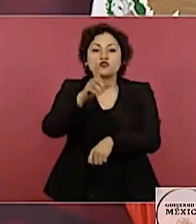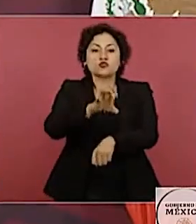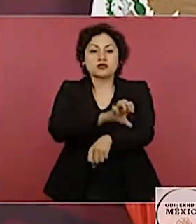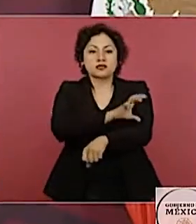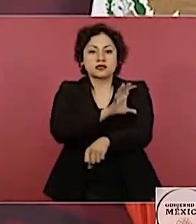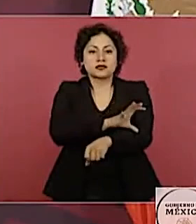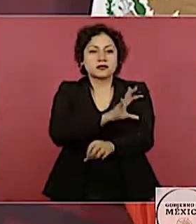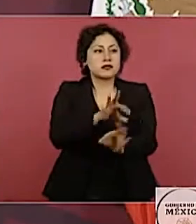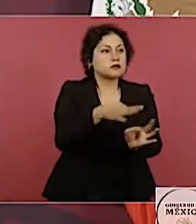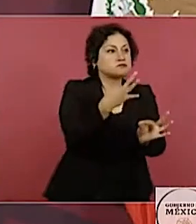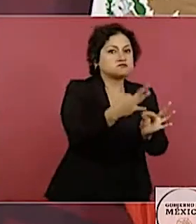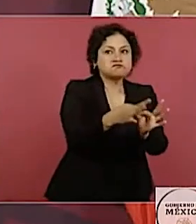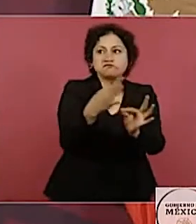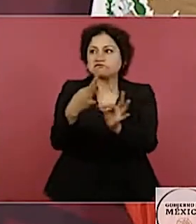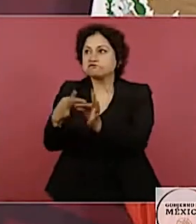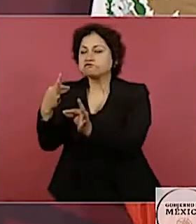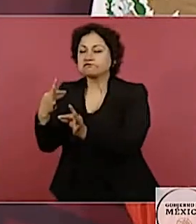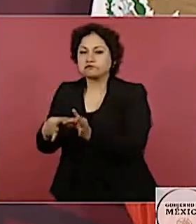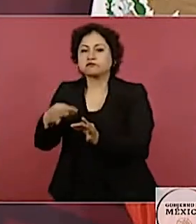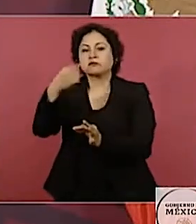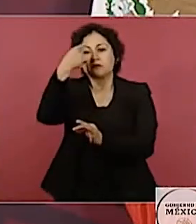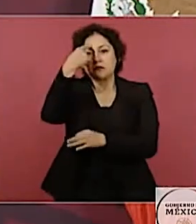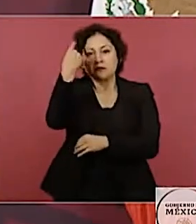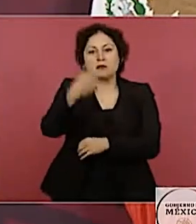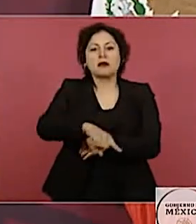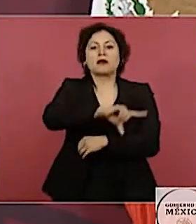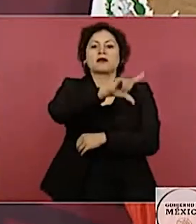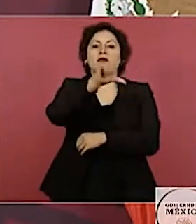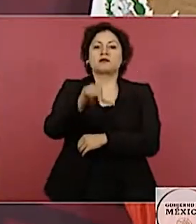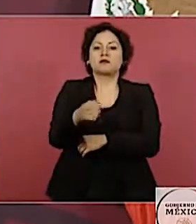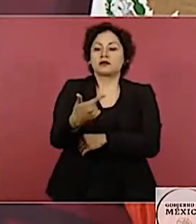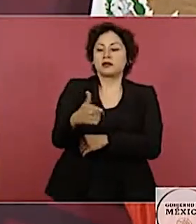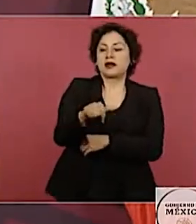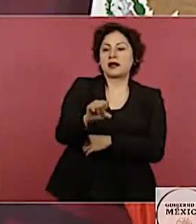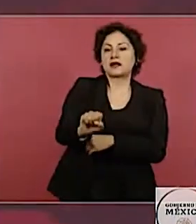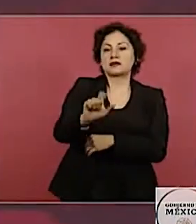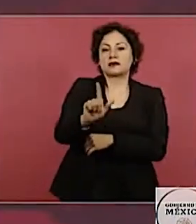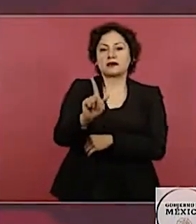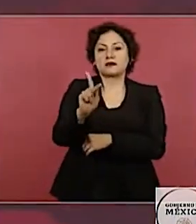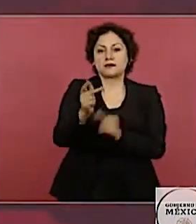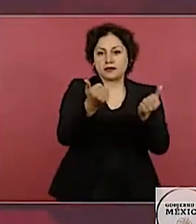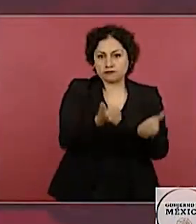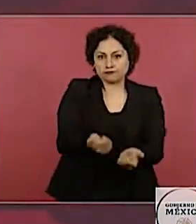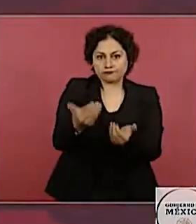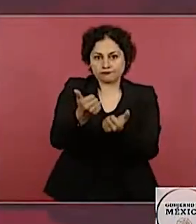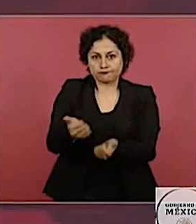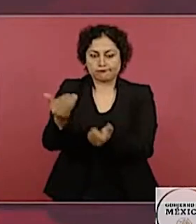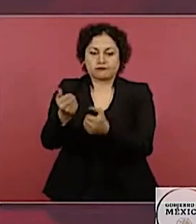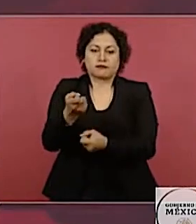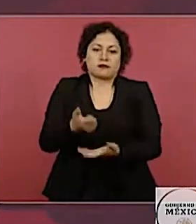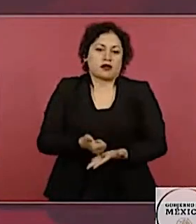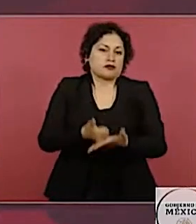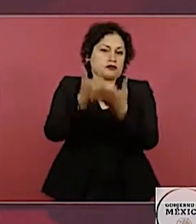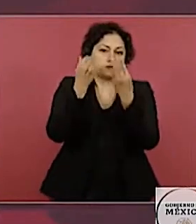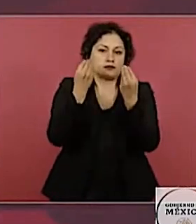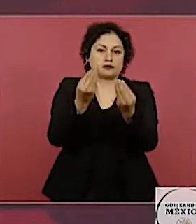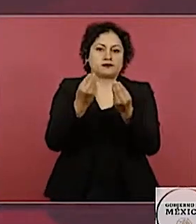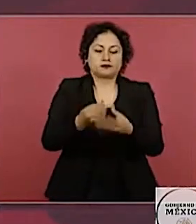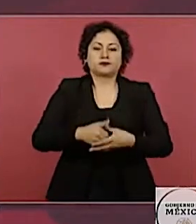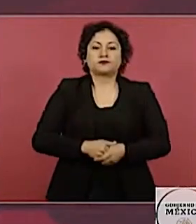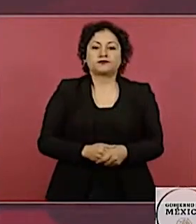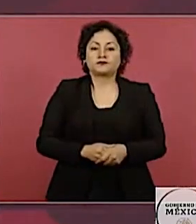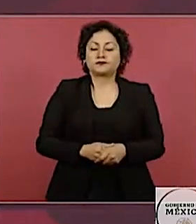del gas LP que va a ayudar mucho ingeniero